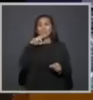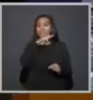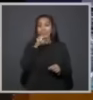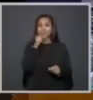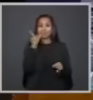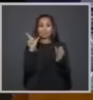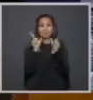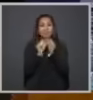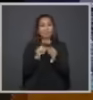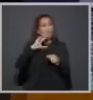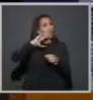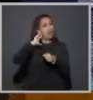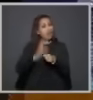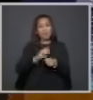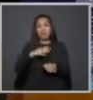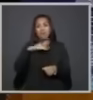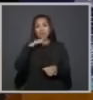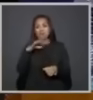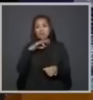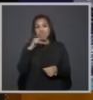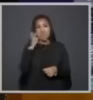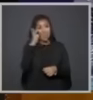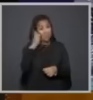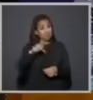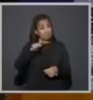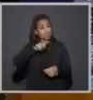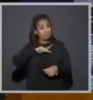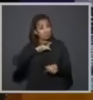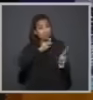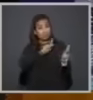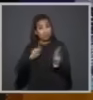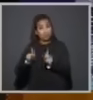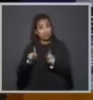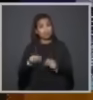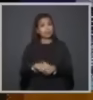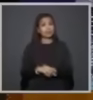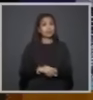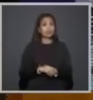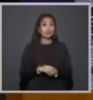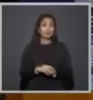Y esto no solo para moralizar al país,